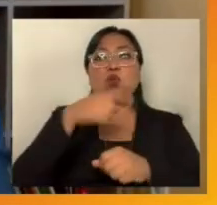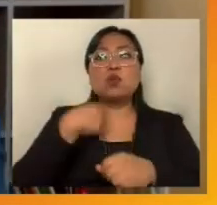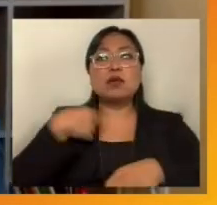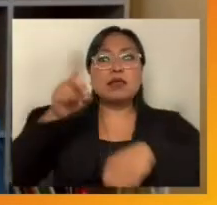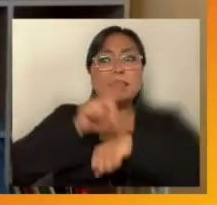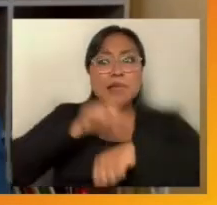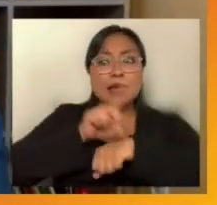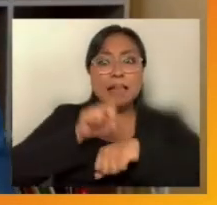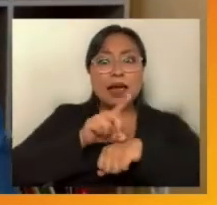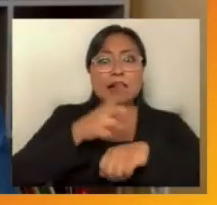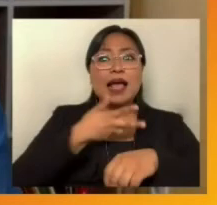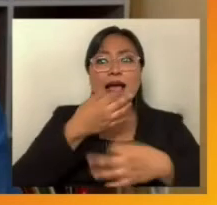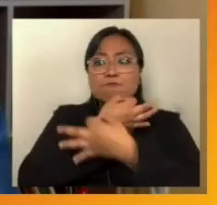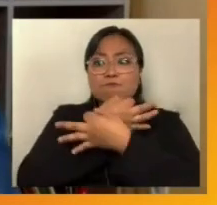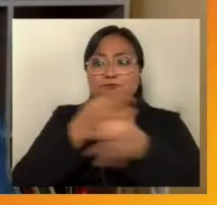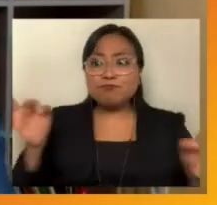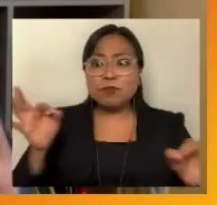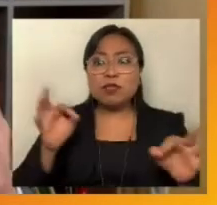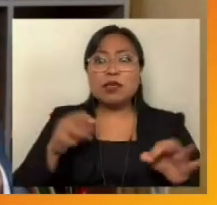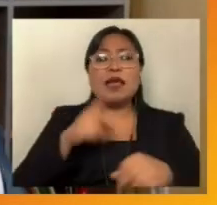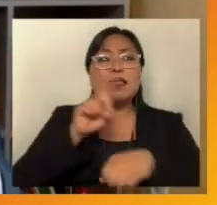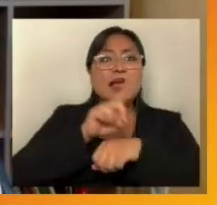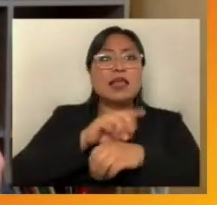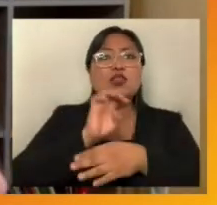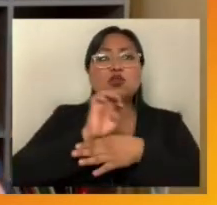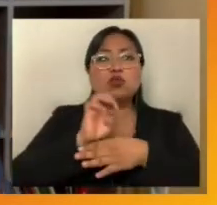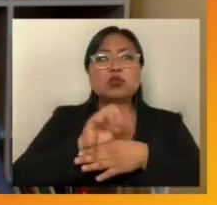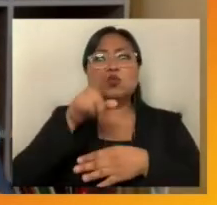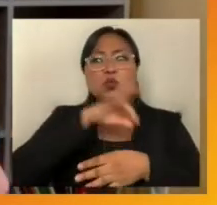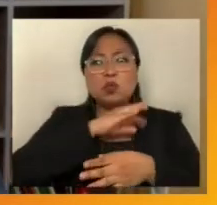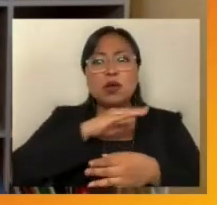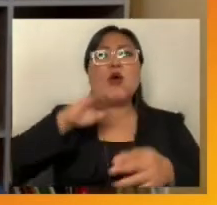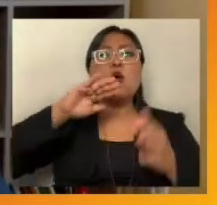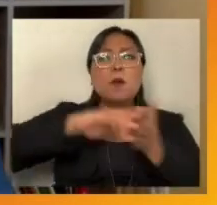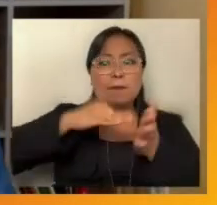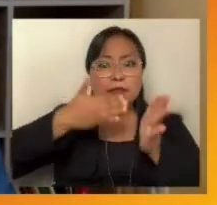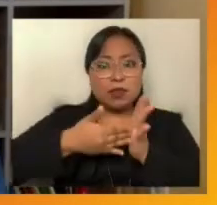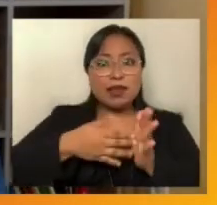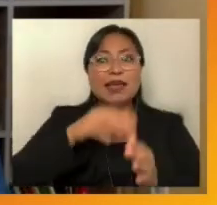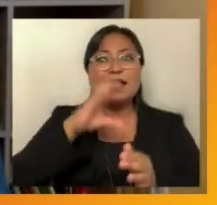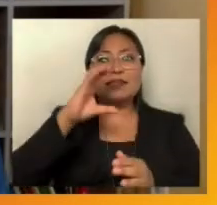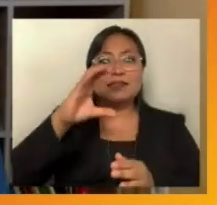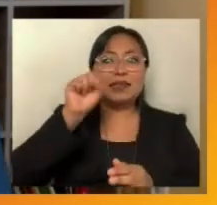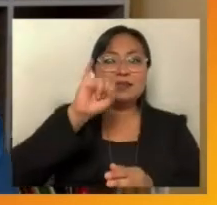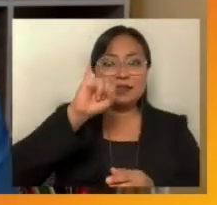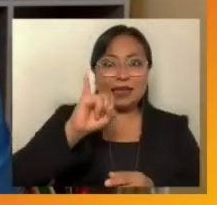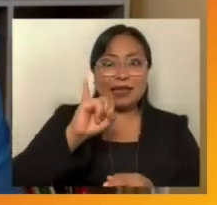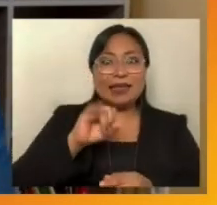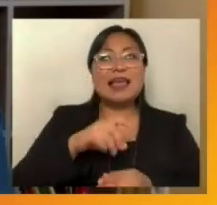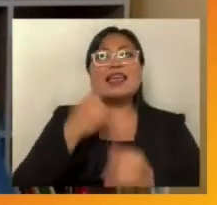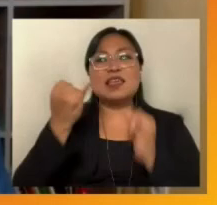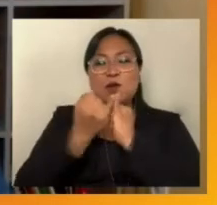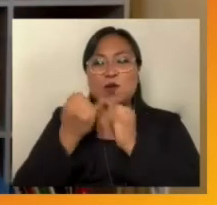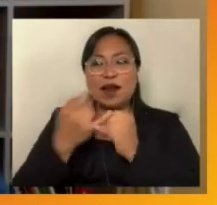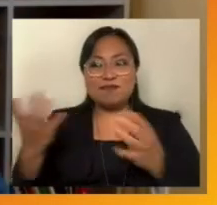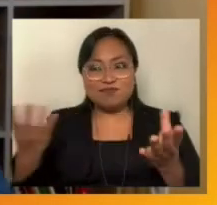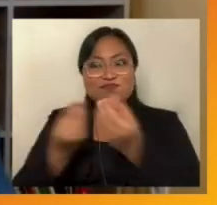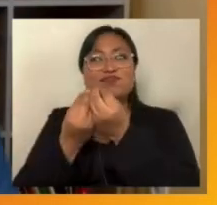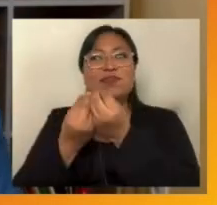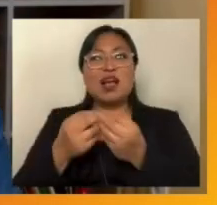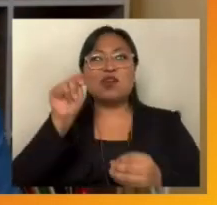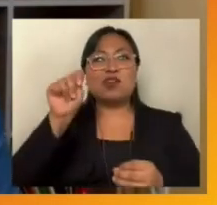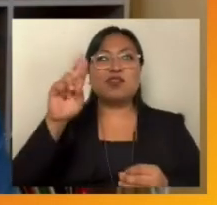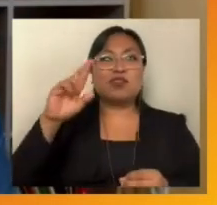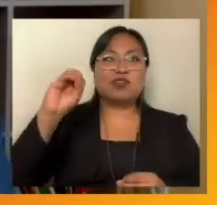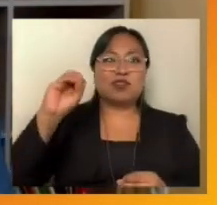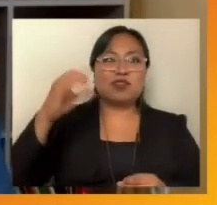gente, con los clientes, expónlo con metodología CSI y compártelo con la metodología Troya. Y